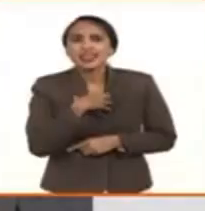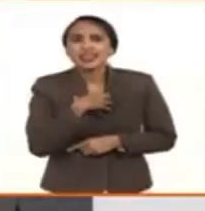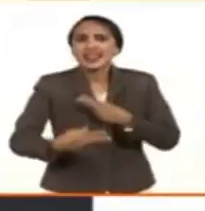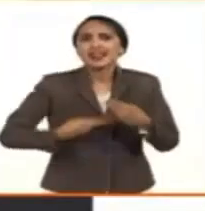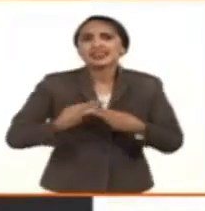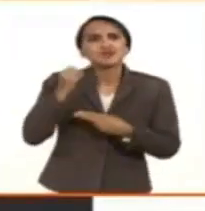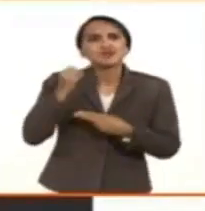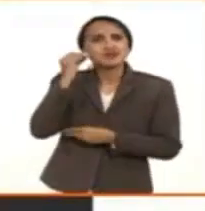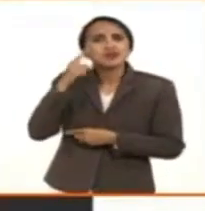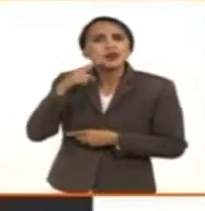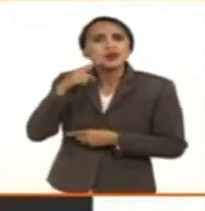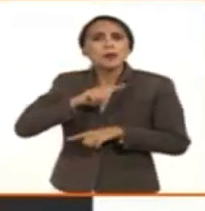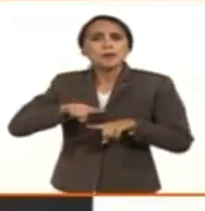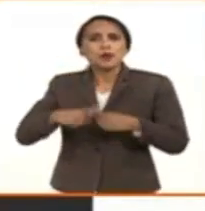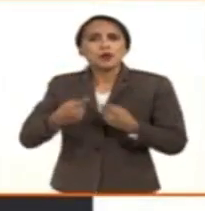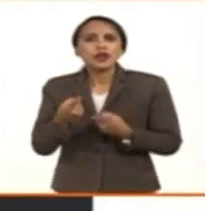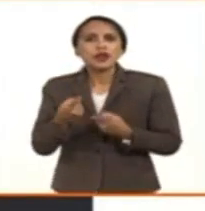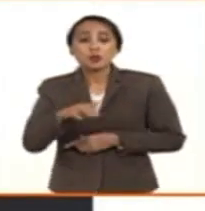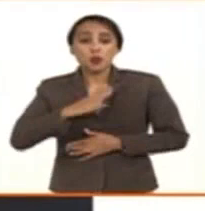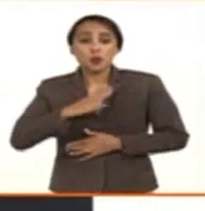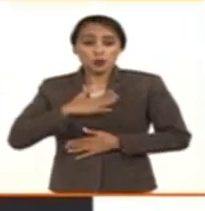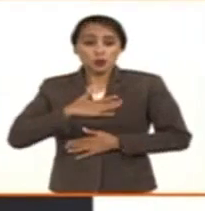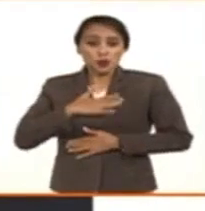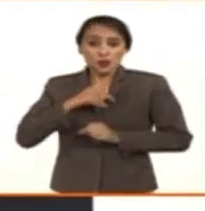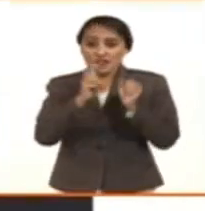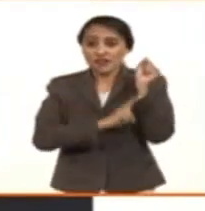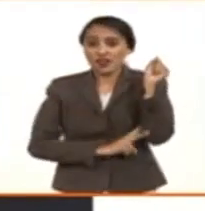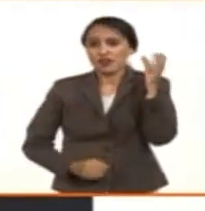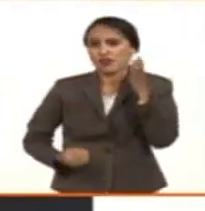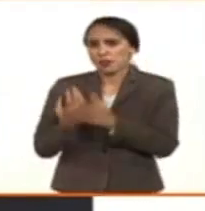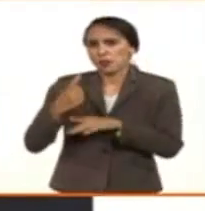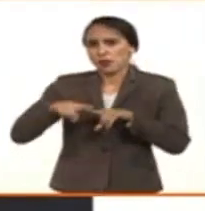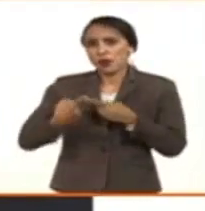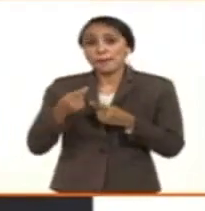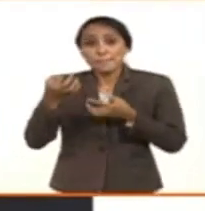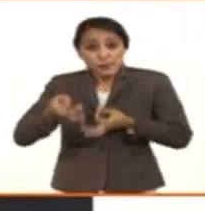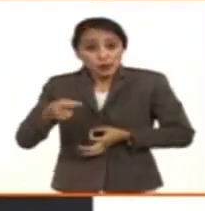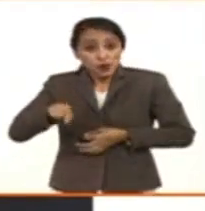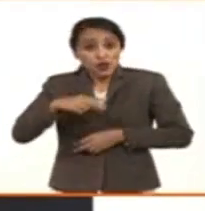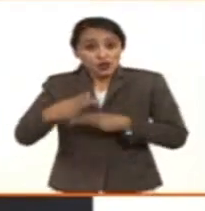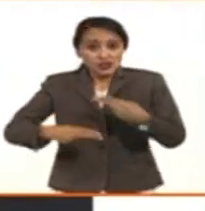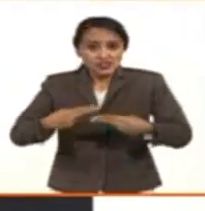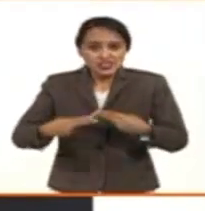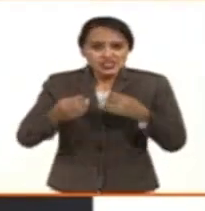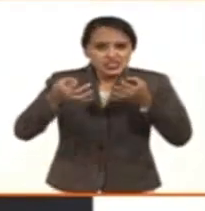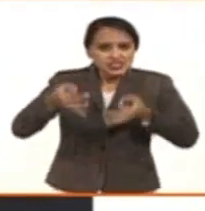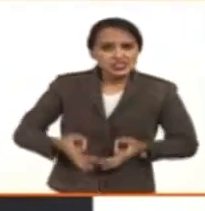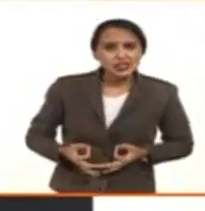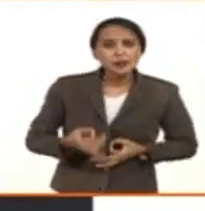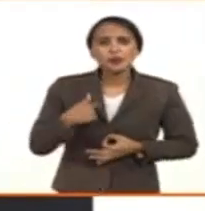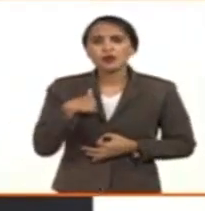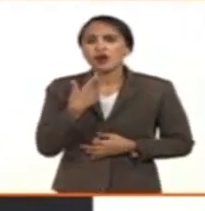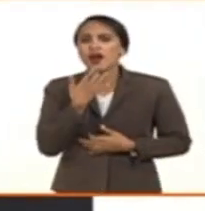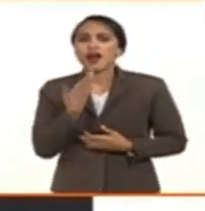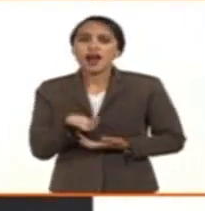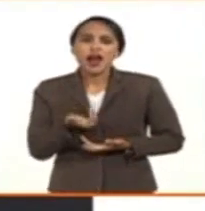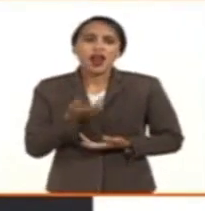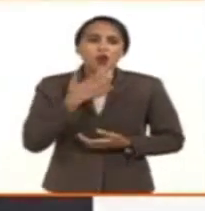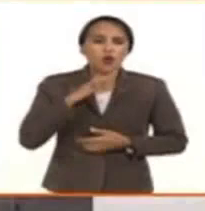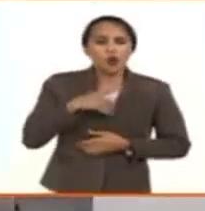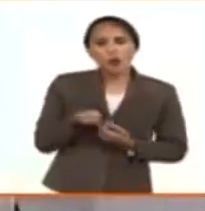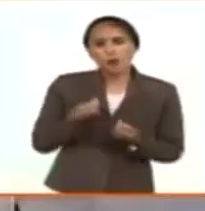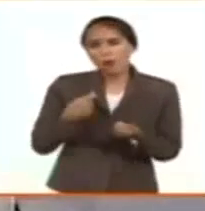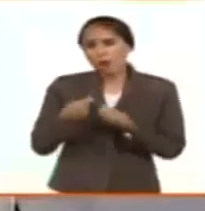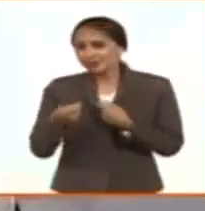la destrucción de sus propios valores fundacionales sino que lo hicieran como lo han hecho siempre por la vía de la persuasión por la vida de la compra por la vía la manipulación por la vida